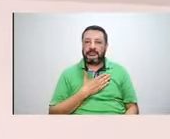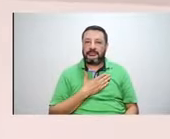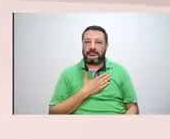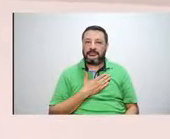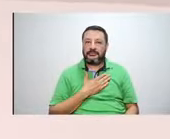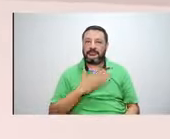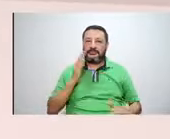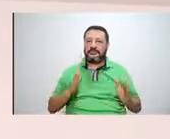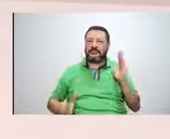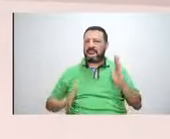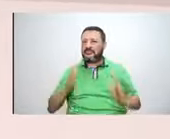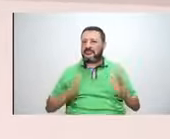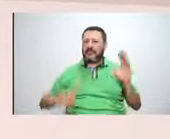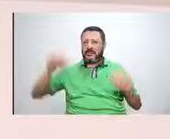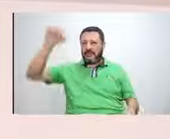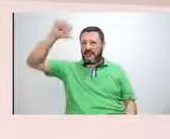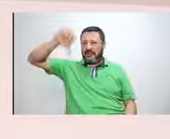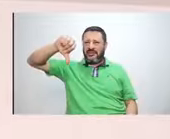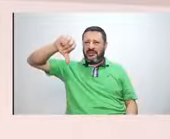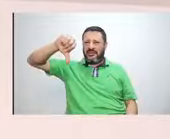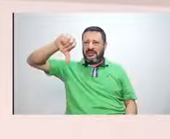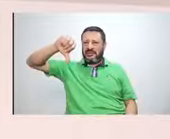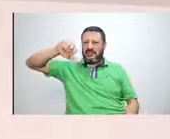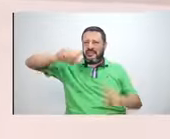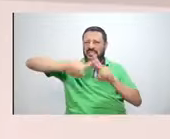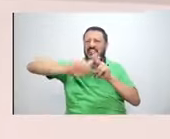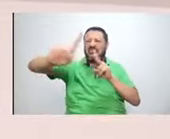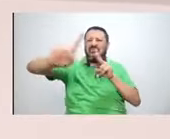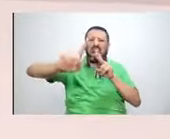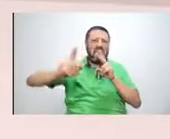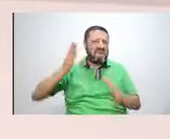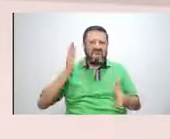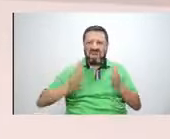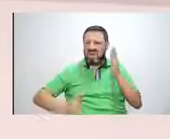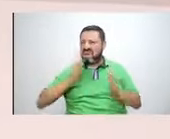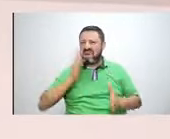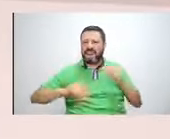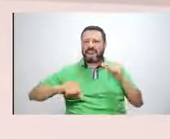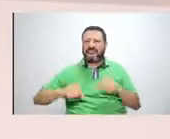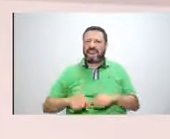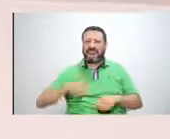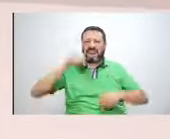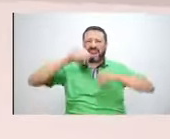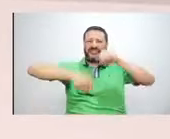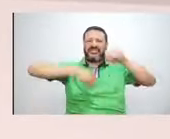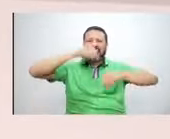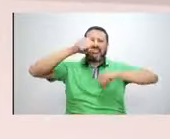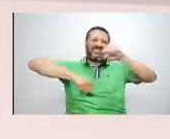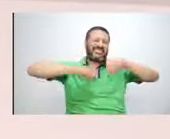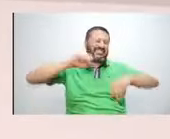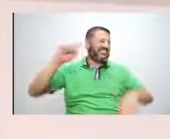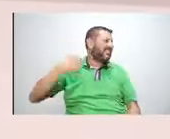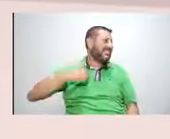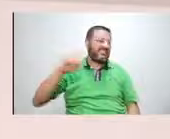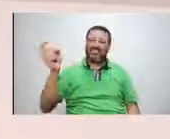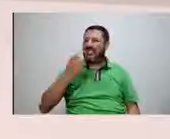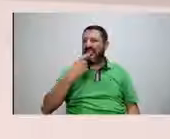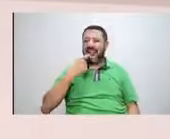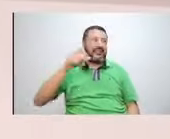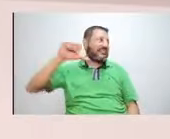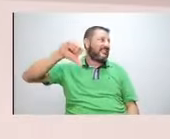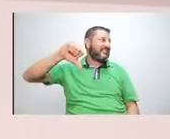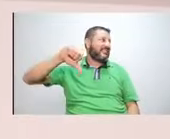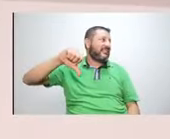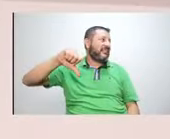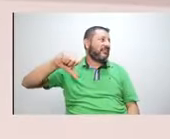trotar, pésima para correr mucho tiempo, montar bici largas distancias, soy malísima